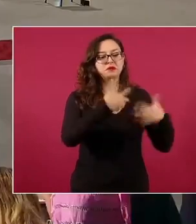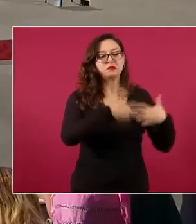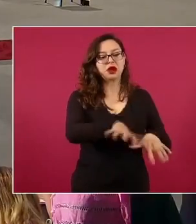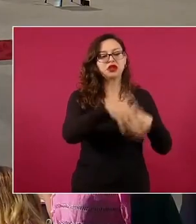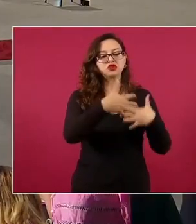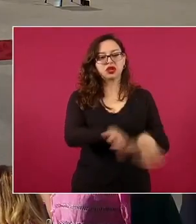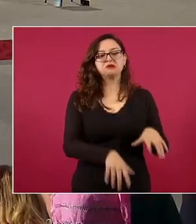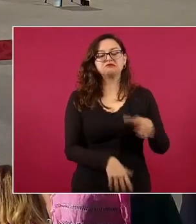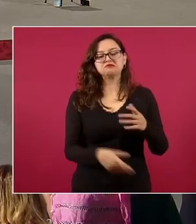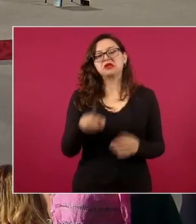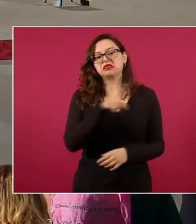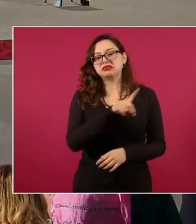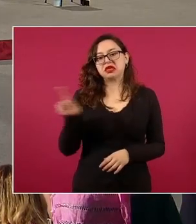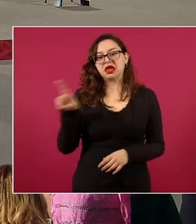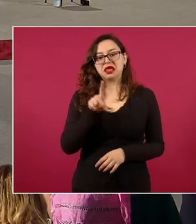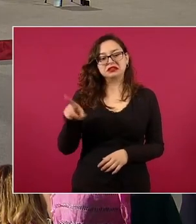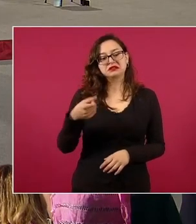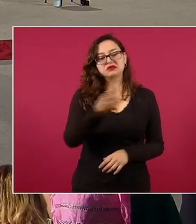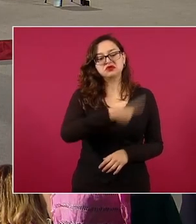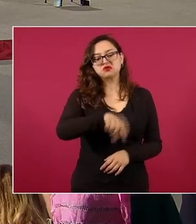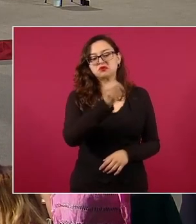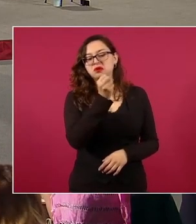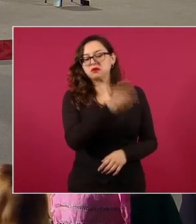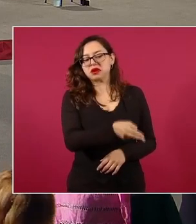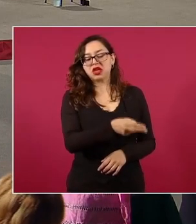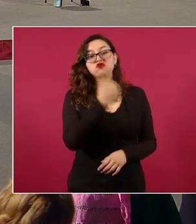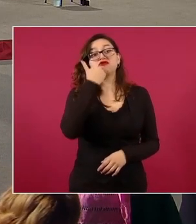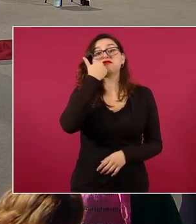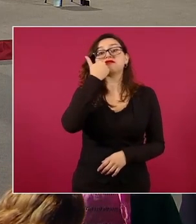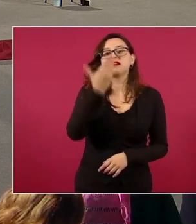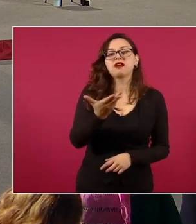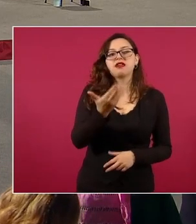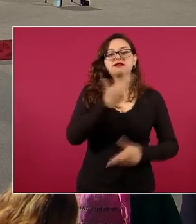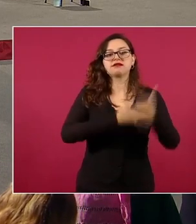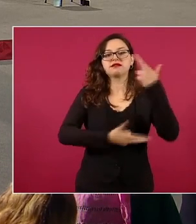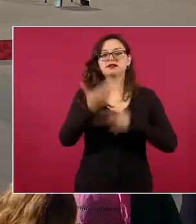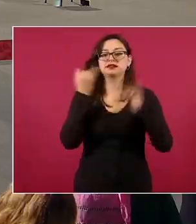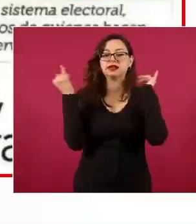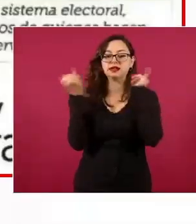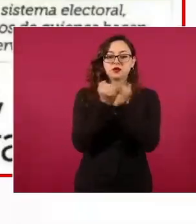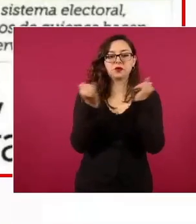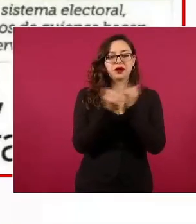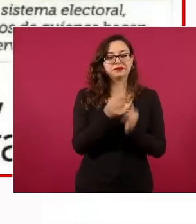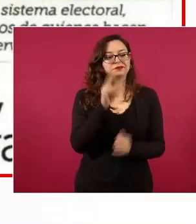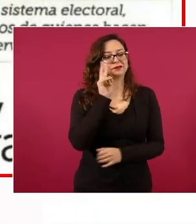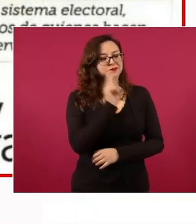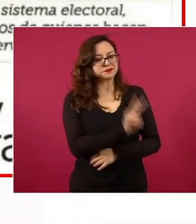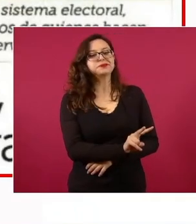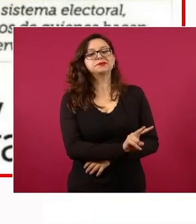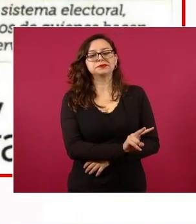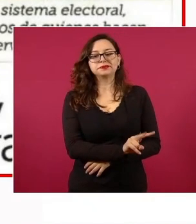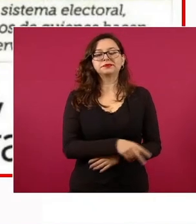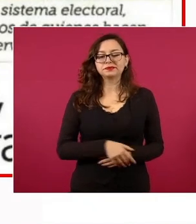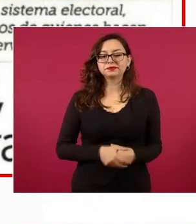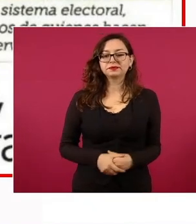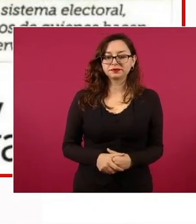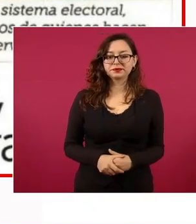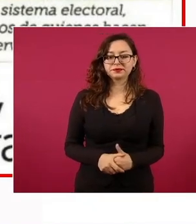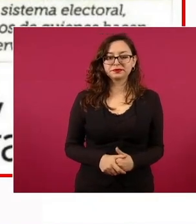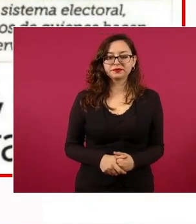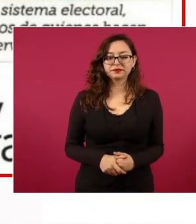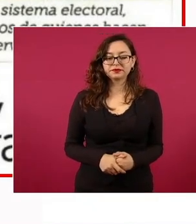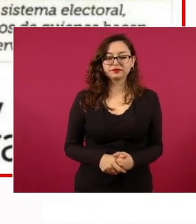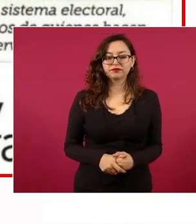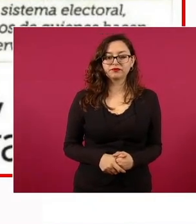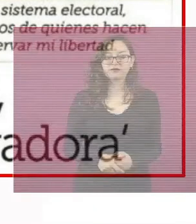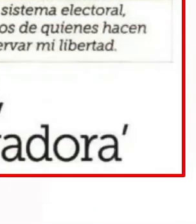sus privilegios. Entonces, ver a los que marcharon. Los mapaches Elvester Gordillo, quien,